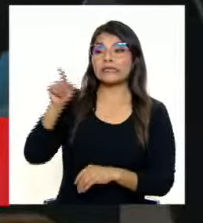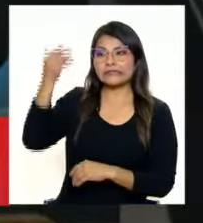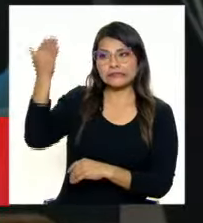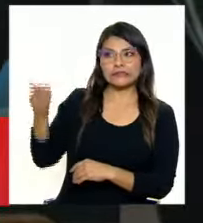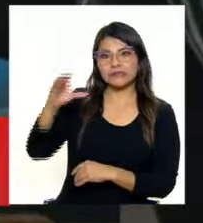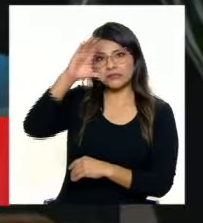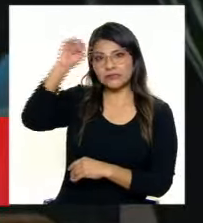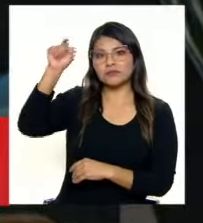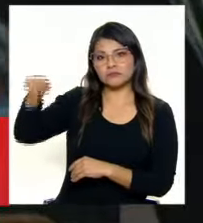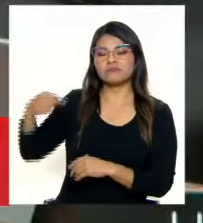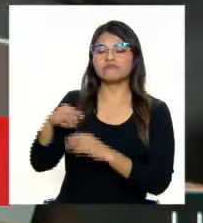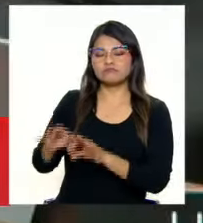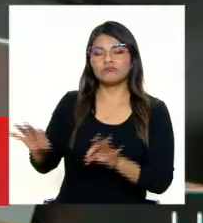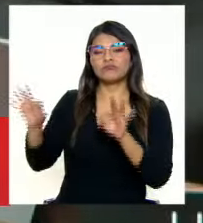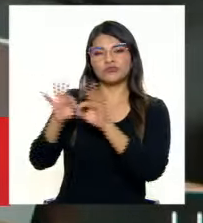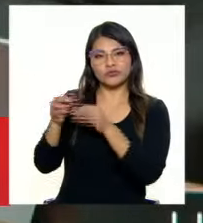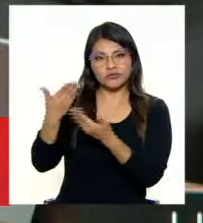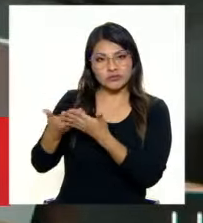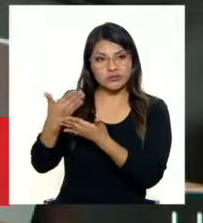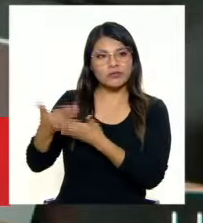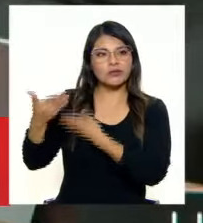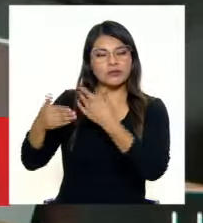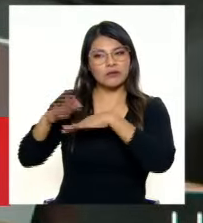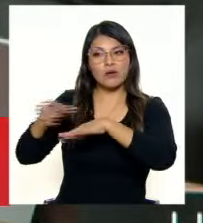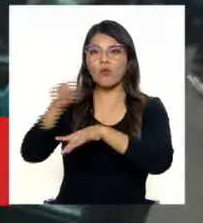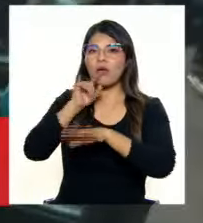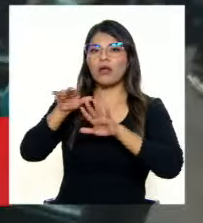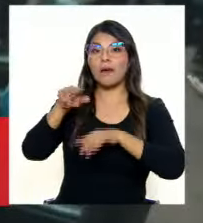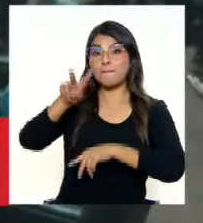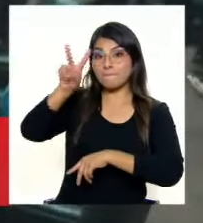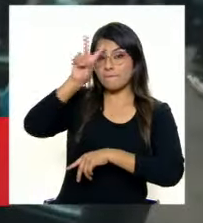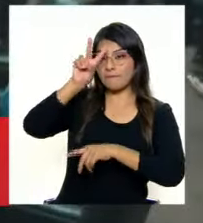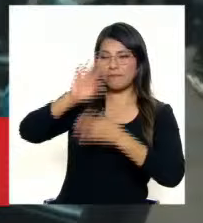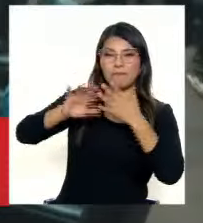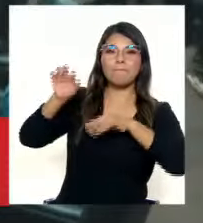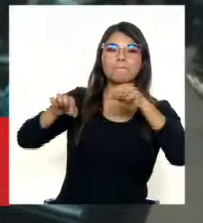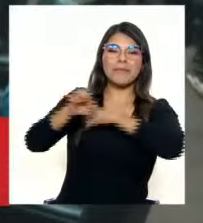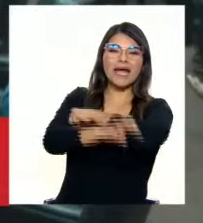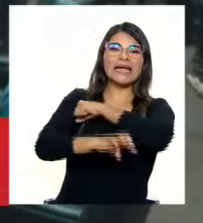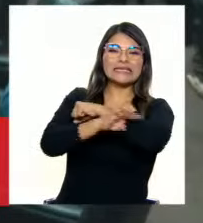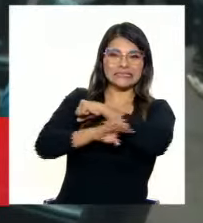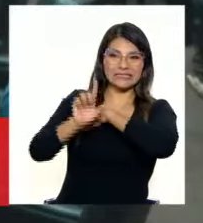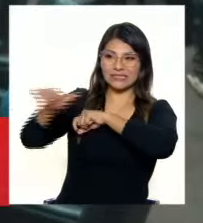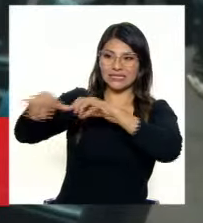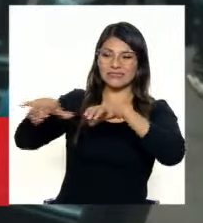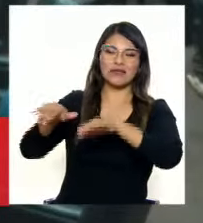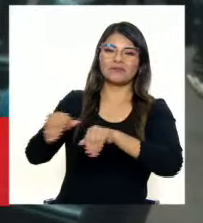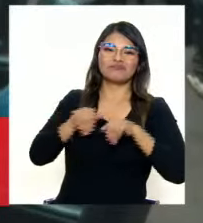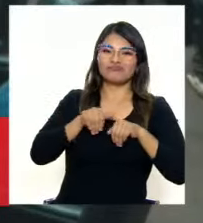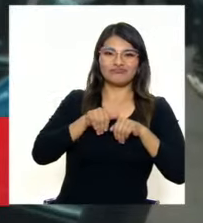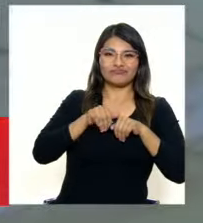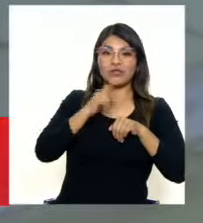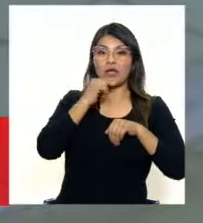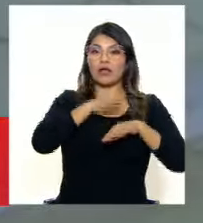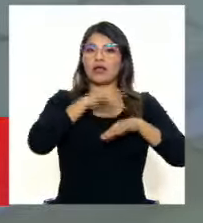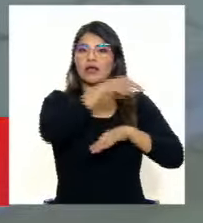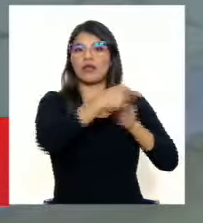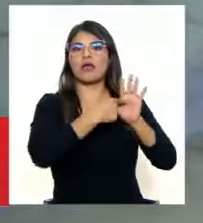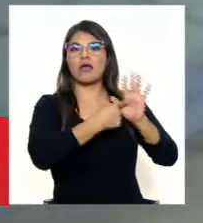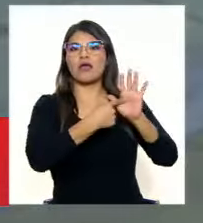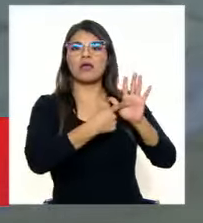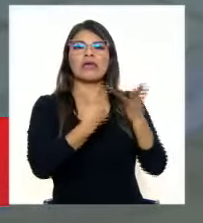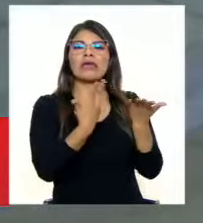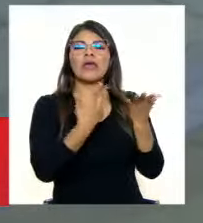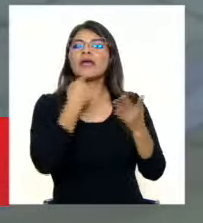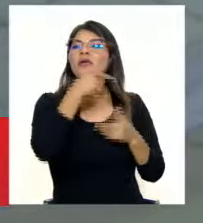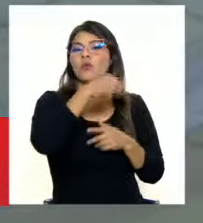confrontó a los países que se abstuvieron de votar sobre una resolución que exigía a Venezuela revelar